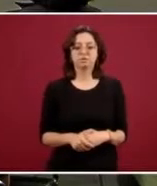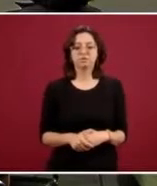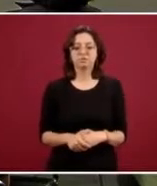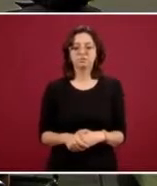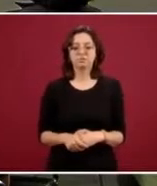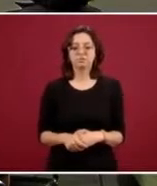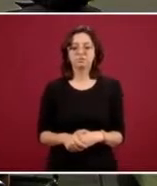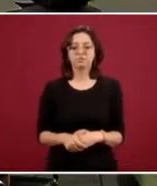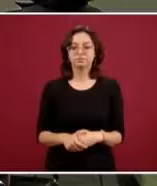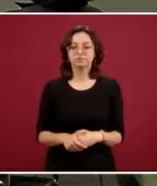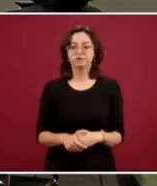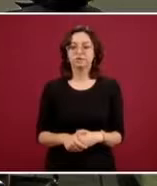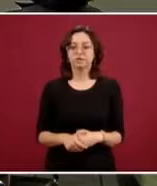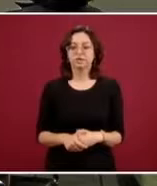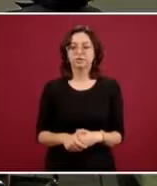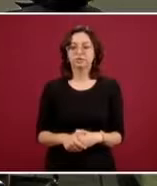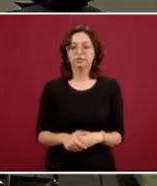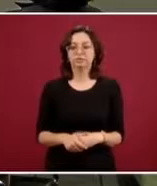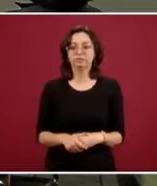Gracias.